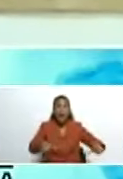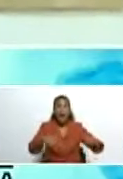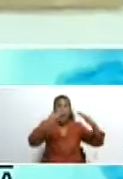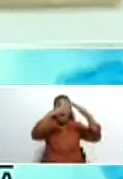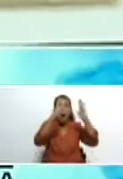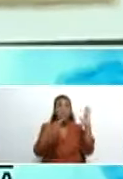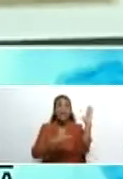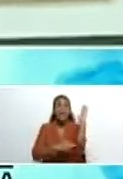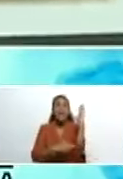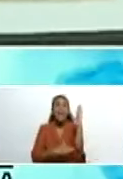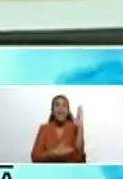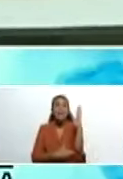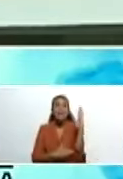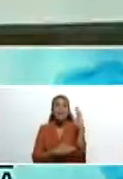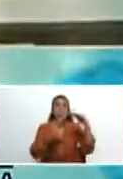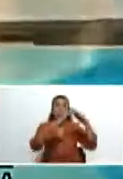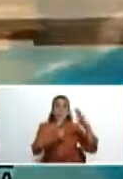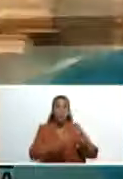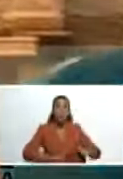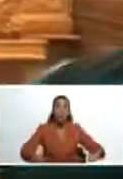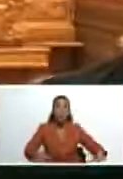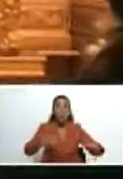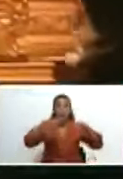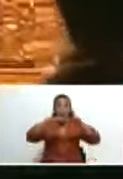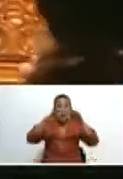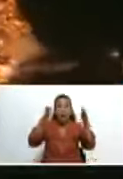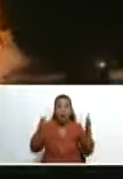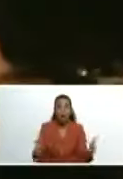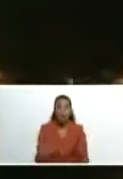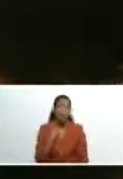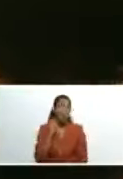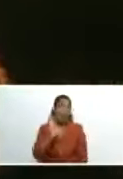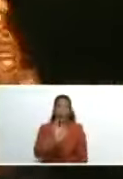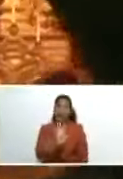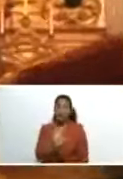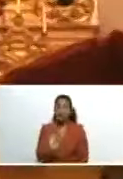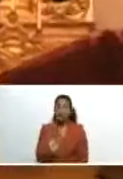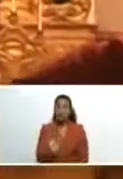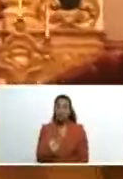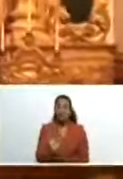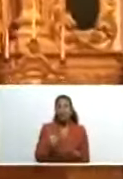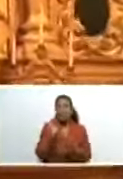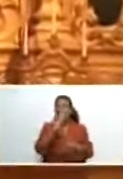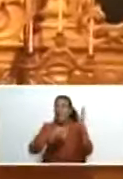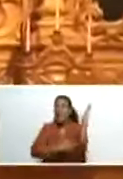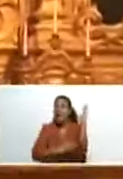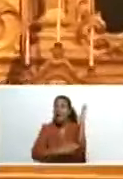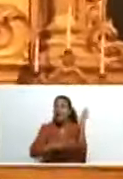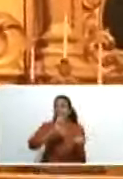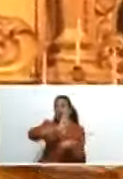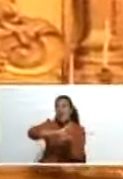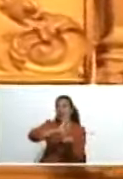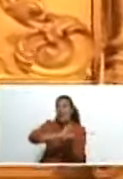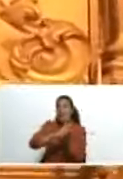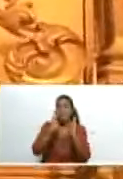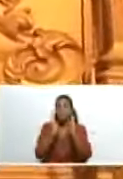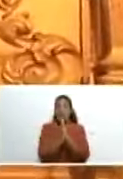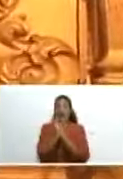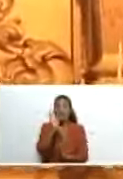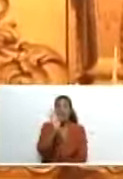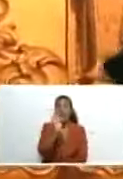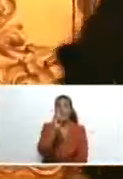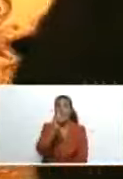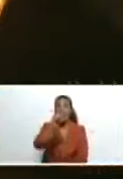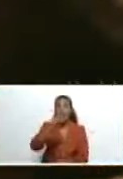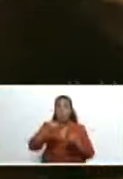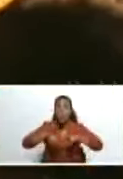y estamos presenciando este altar que no es original de la casa natal, sino de la iglesia de San Francisco. Y está aquí porque en